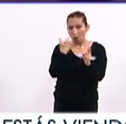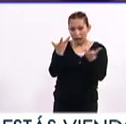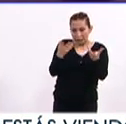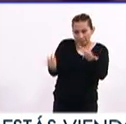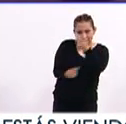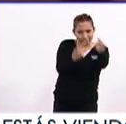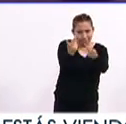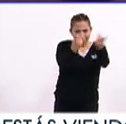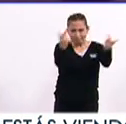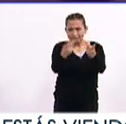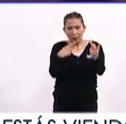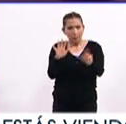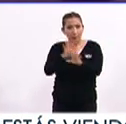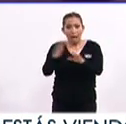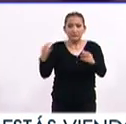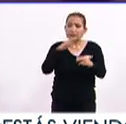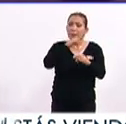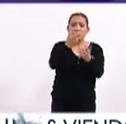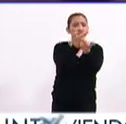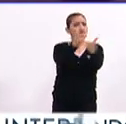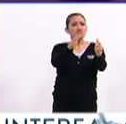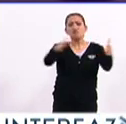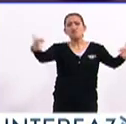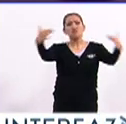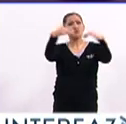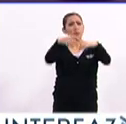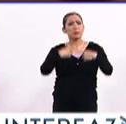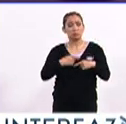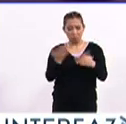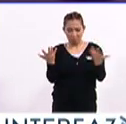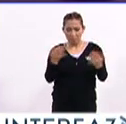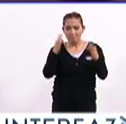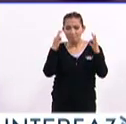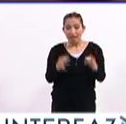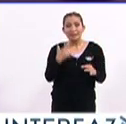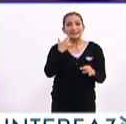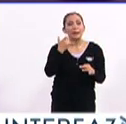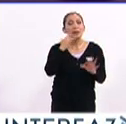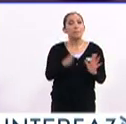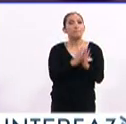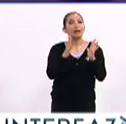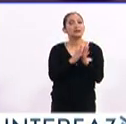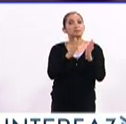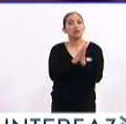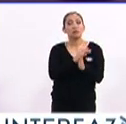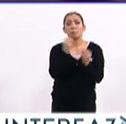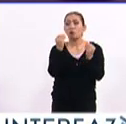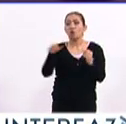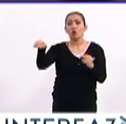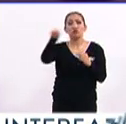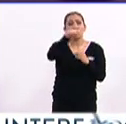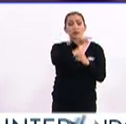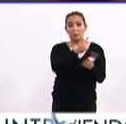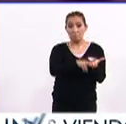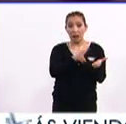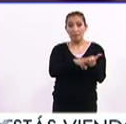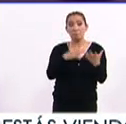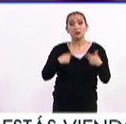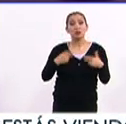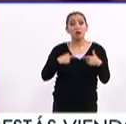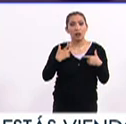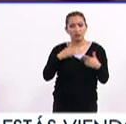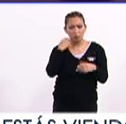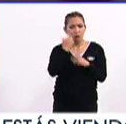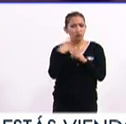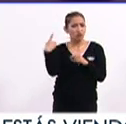realizar la consulta lo más incluyente y amplia posible, y lo logramos con el esfuerzo y participación de muchos y muy valiosos colaboradores